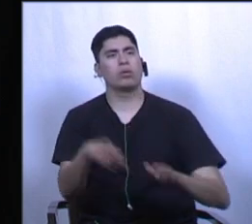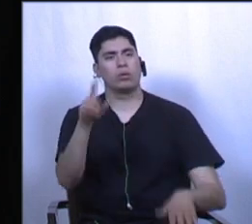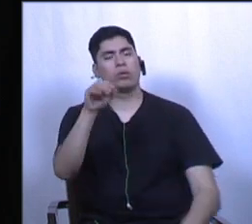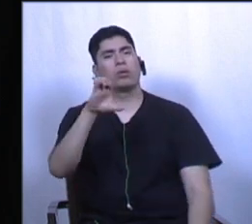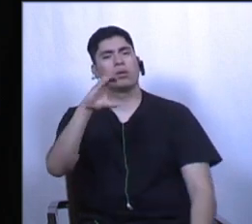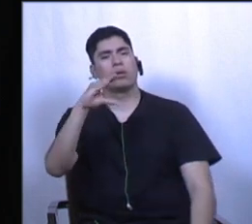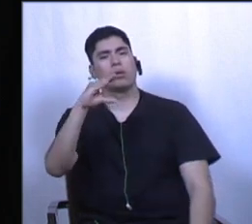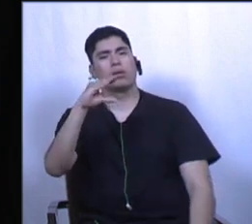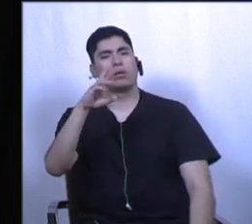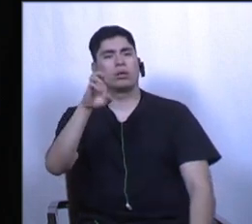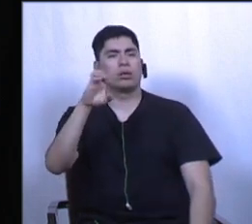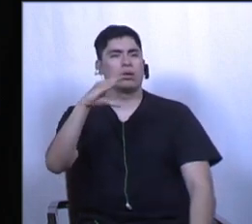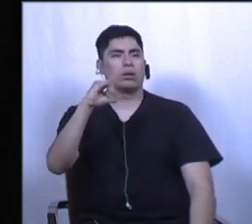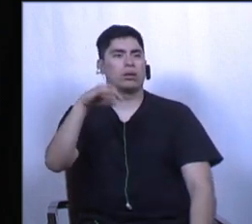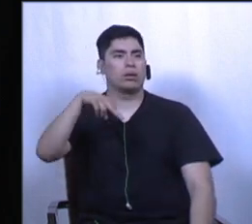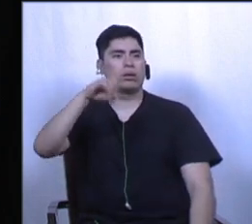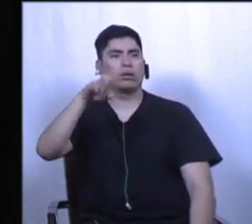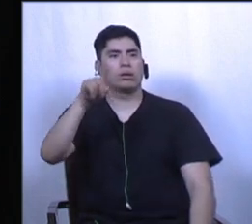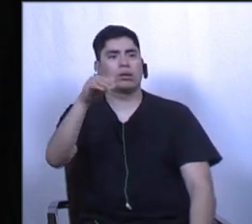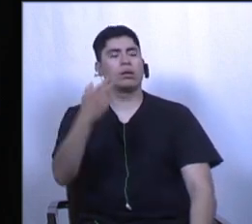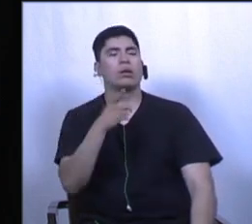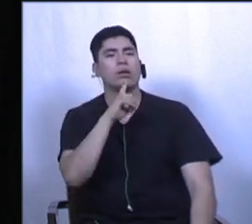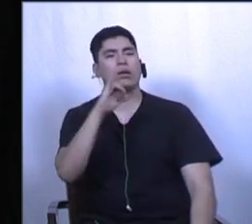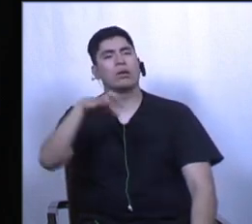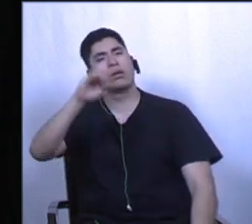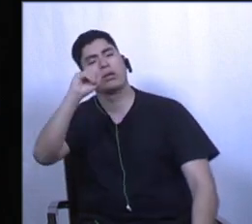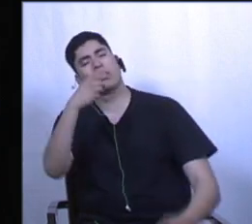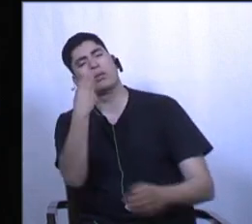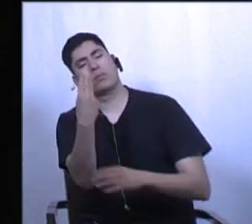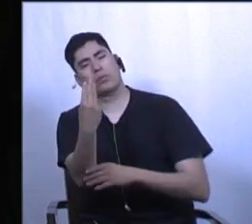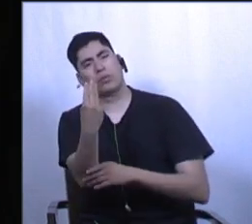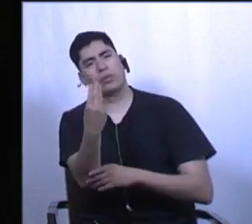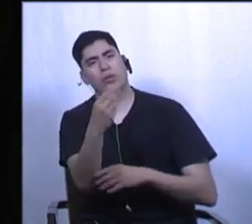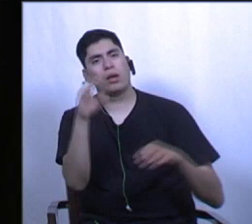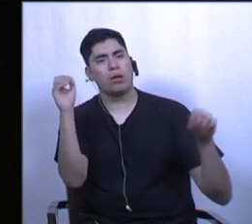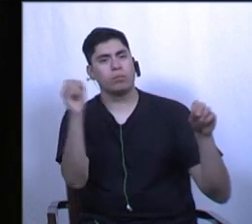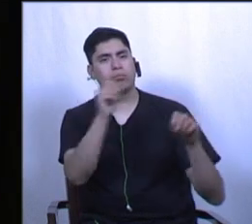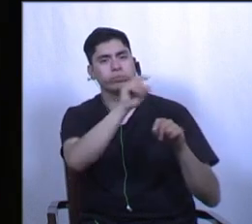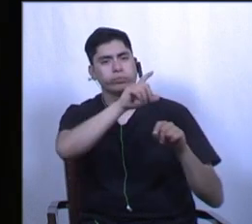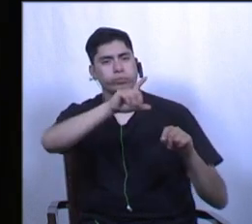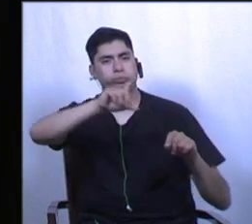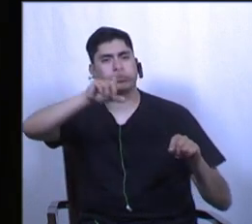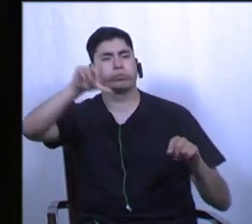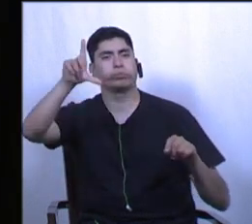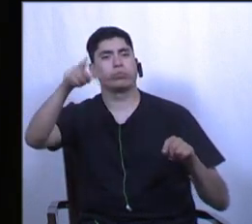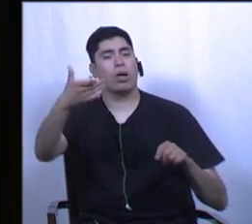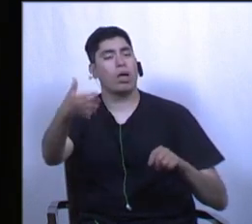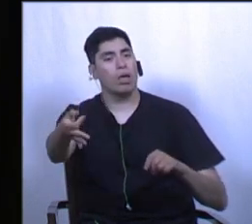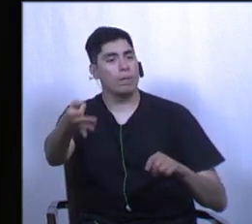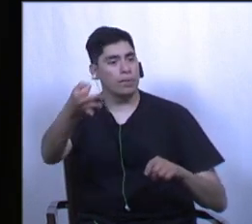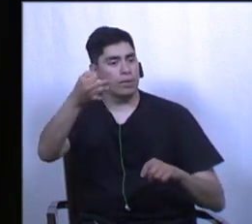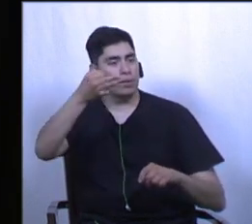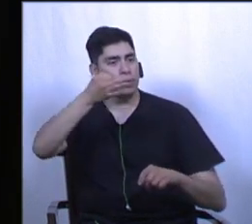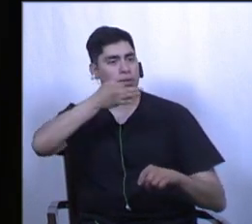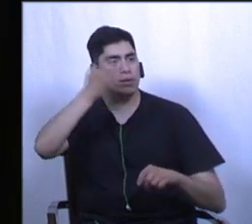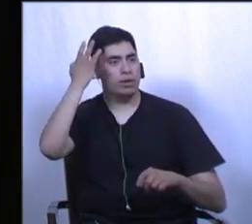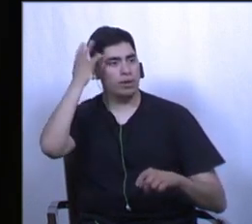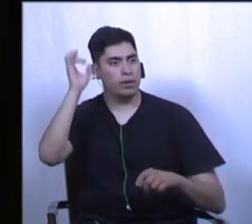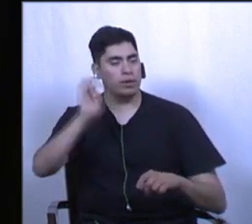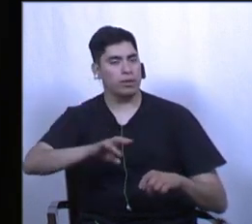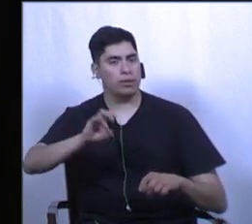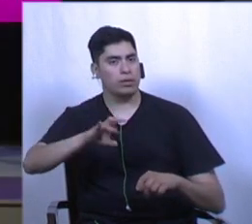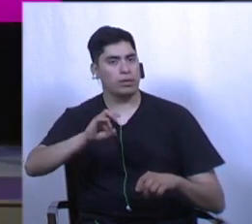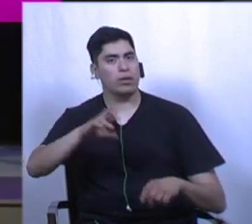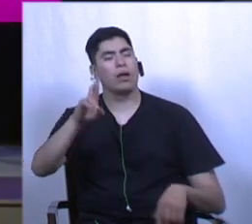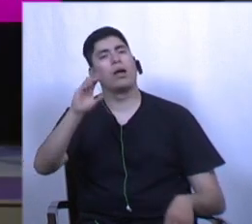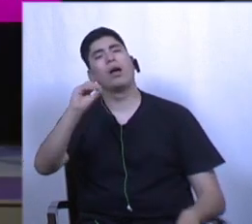3. Pero hizo crecer las bacterias para entender la bioquímica, y ella me dijo, ¿sabes qué, Rob? A mí no me